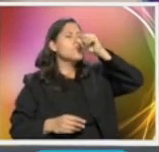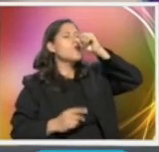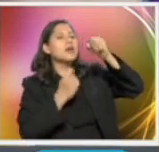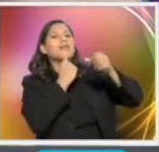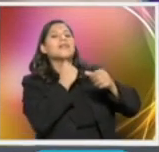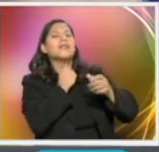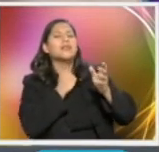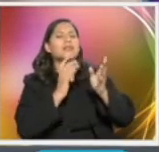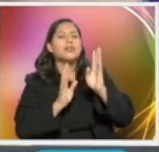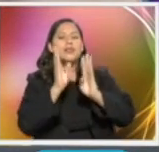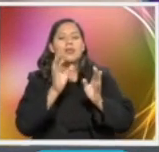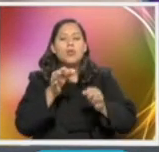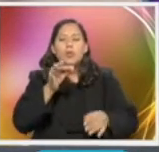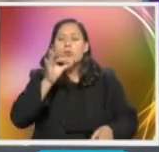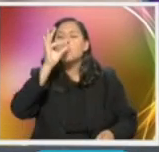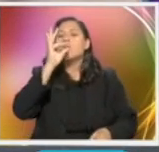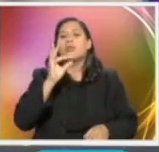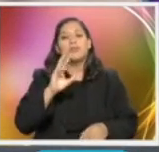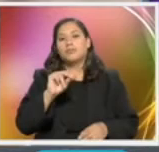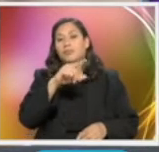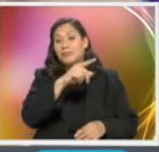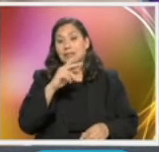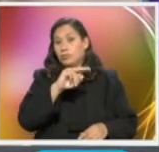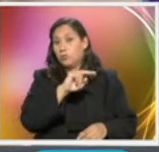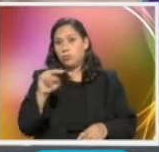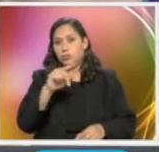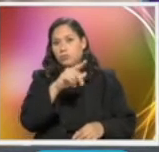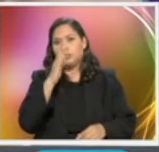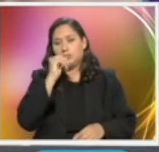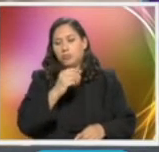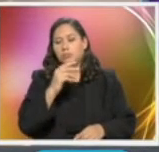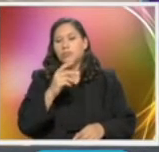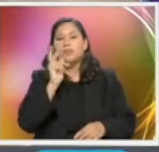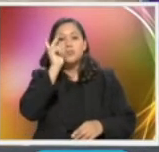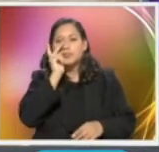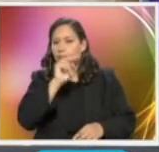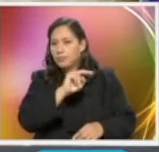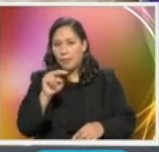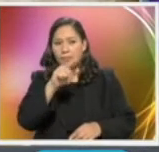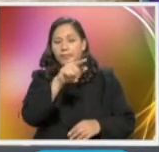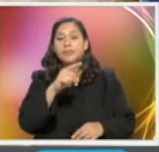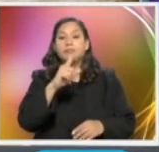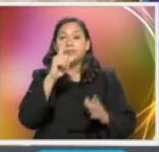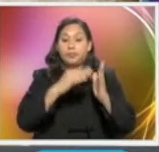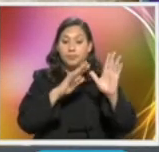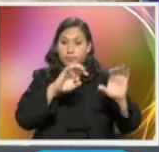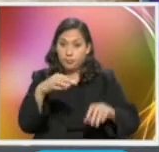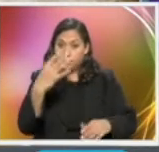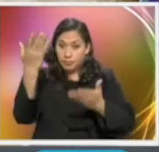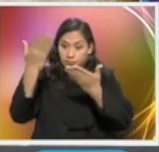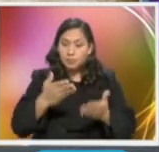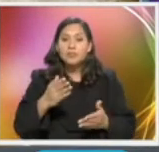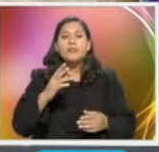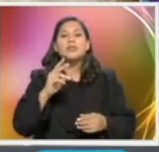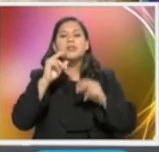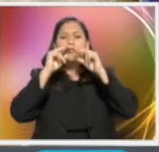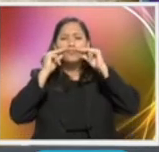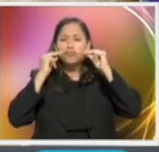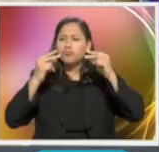y aguardiente y eso, y no, él era abstemio. Entonces, cuando viene a la Ciudad de México en 1914 y que Zapata quiere brindar con